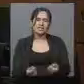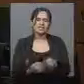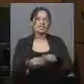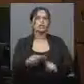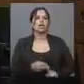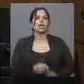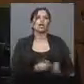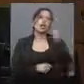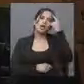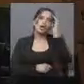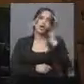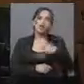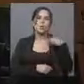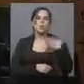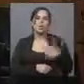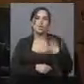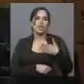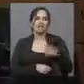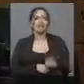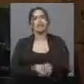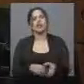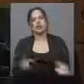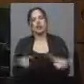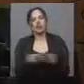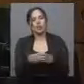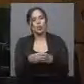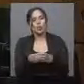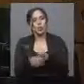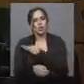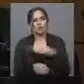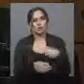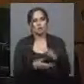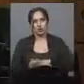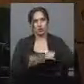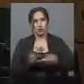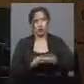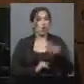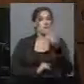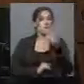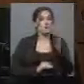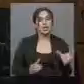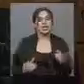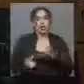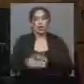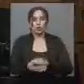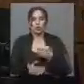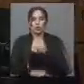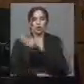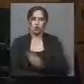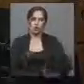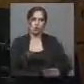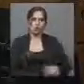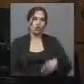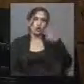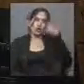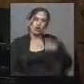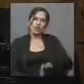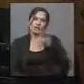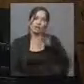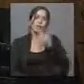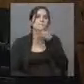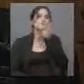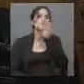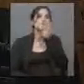que el equipo del Ministerio de Salud... ...y el gobierno en su conjunto tomen una decisión para mejorar este